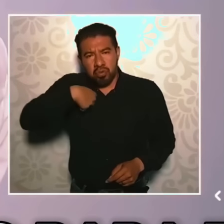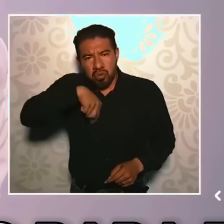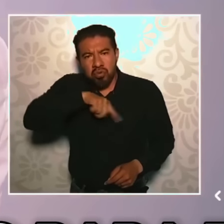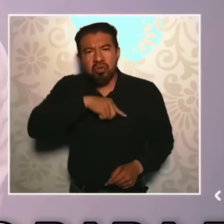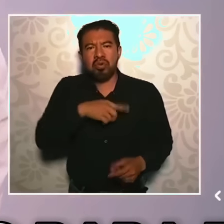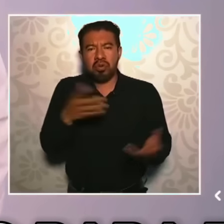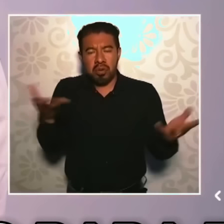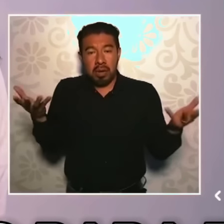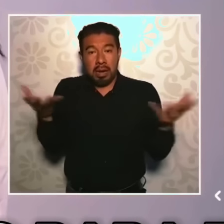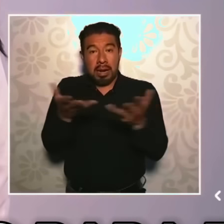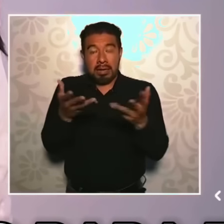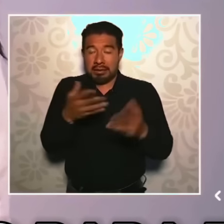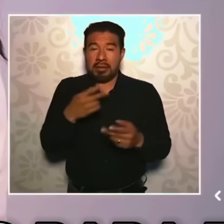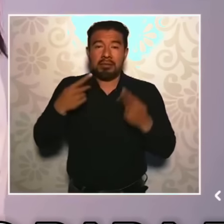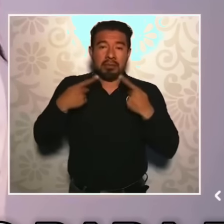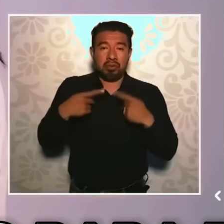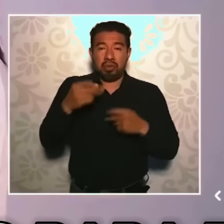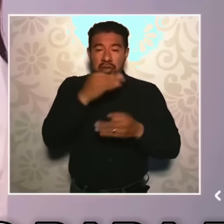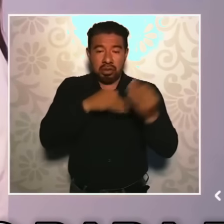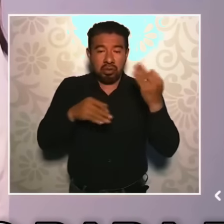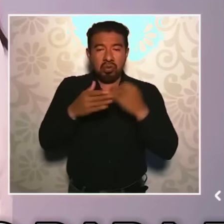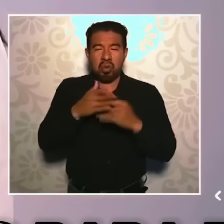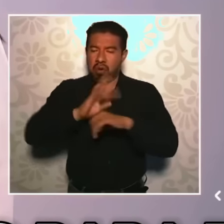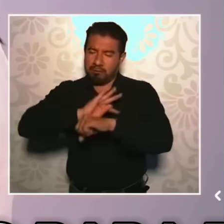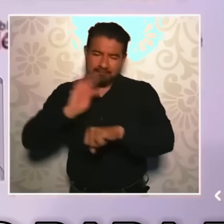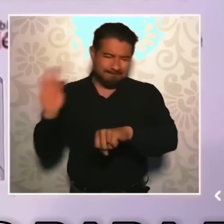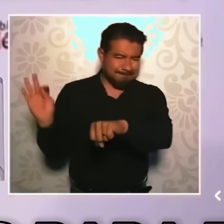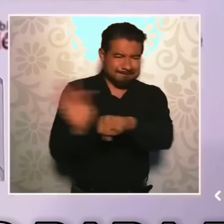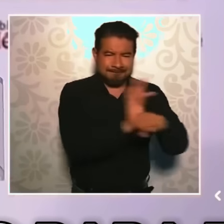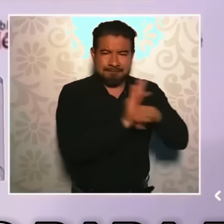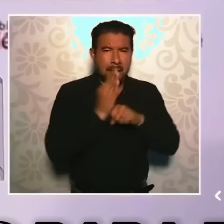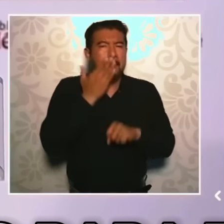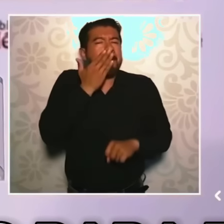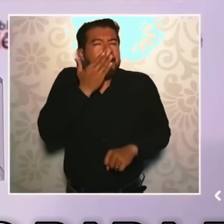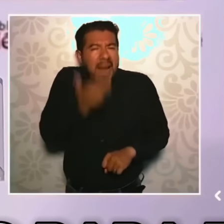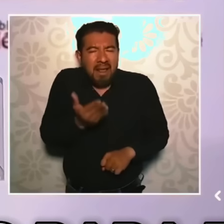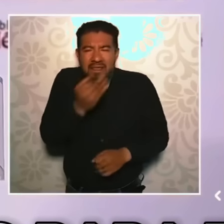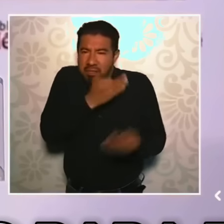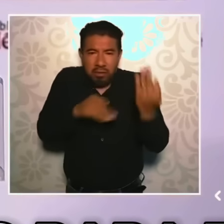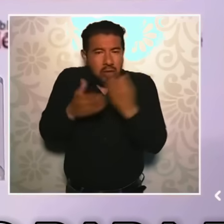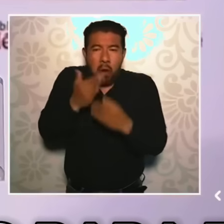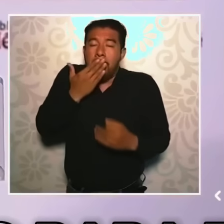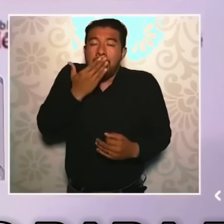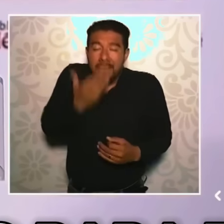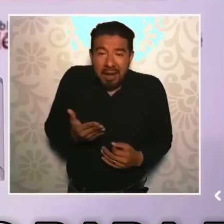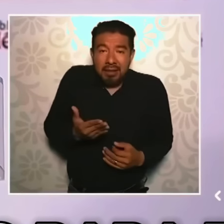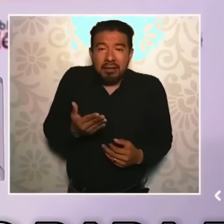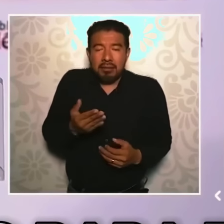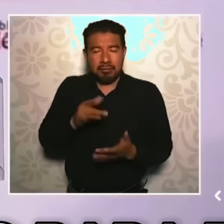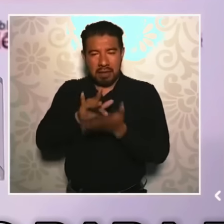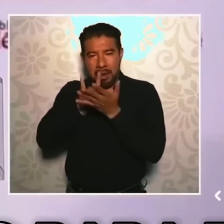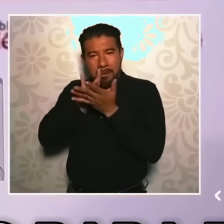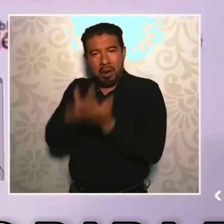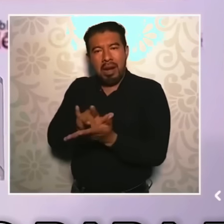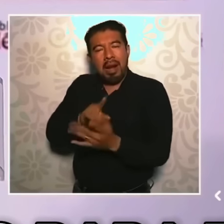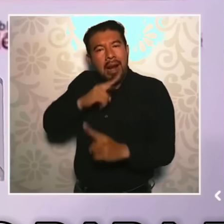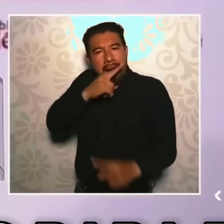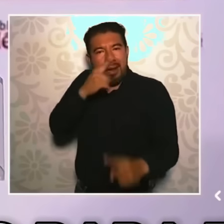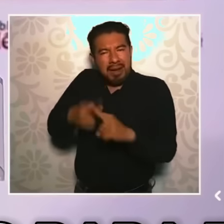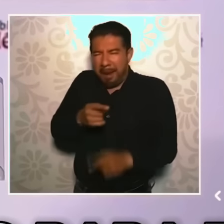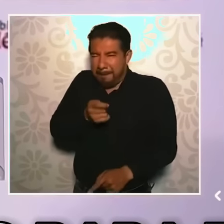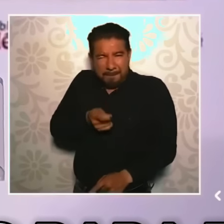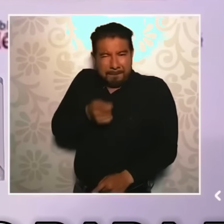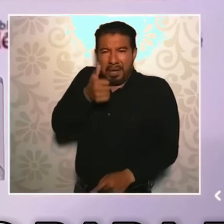bien, hay que apoyar primero al más humilde, al que se quedó atrás. El pueblo de México